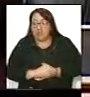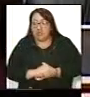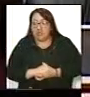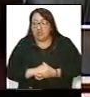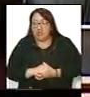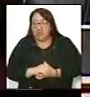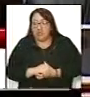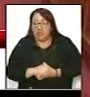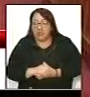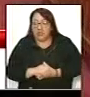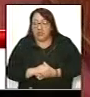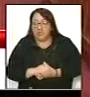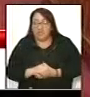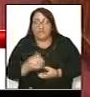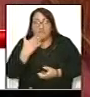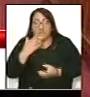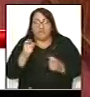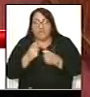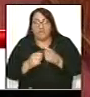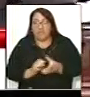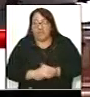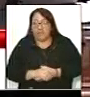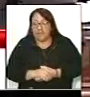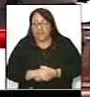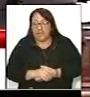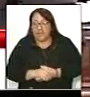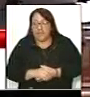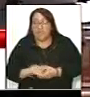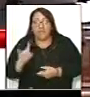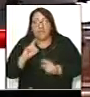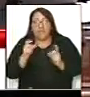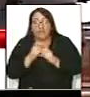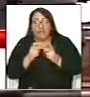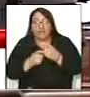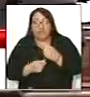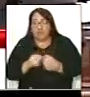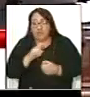presidenta! Muchas gracias. Muchas gracias, señora congresista. Tiene el uso de la palabra el señor congresista Ceballos.